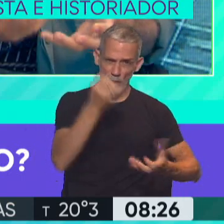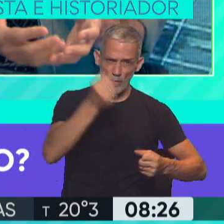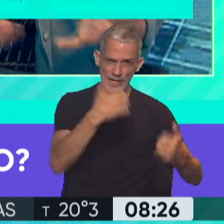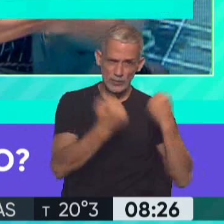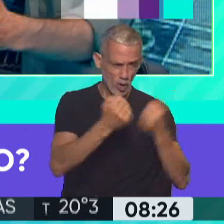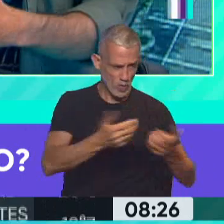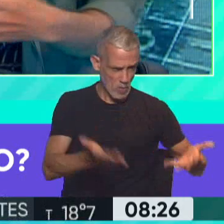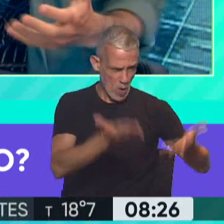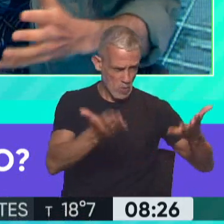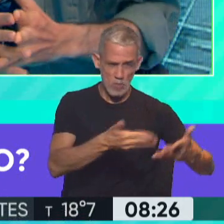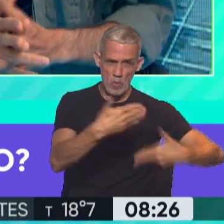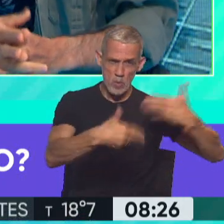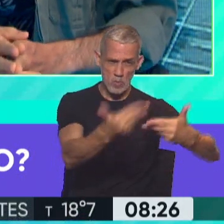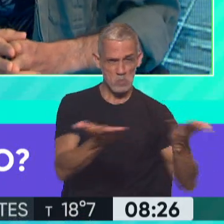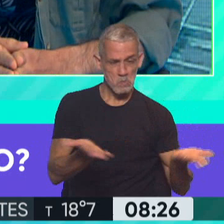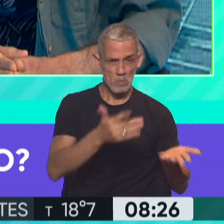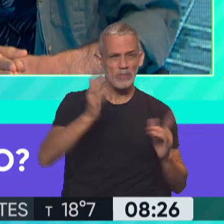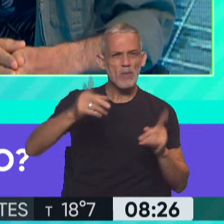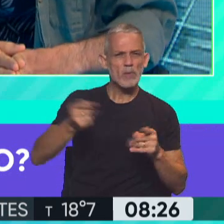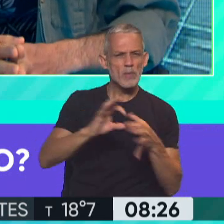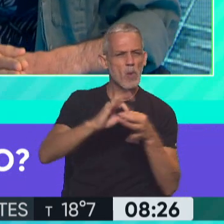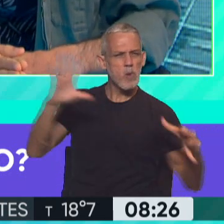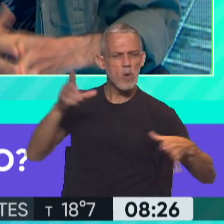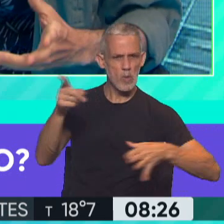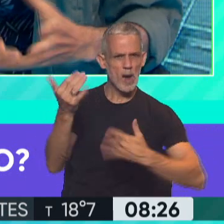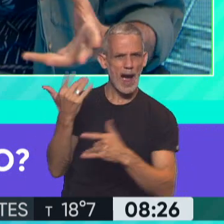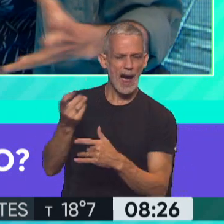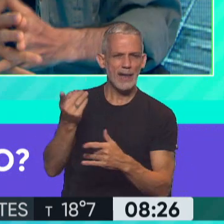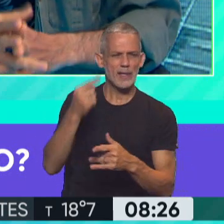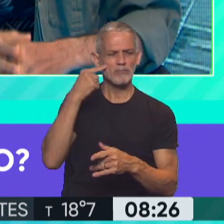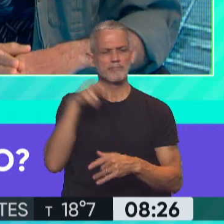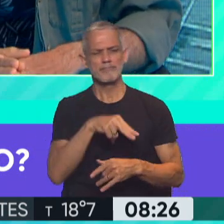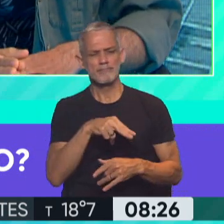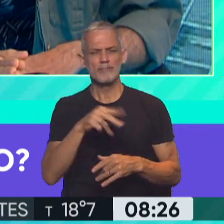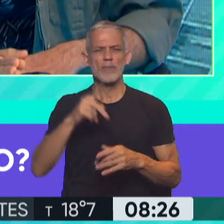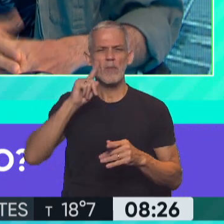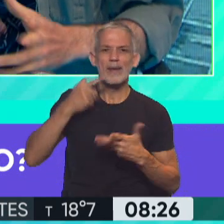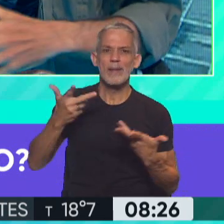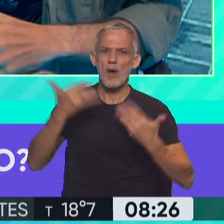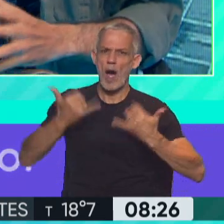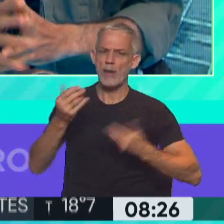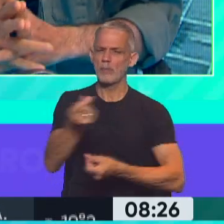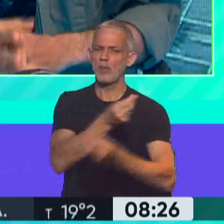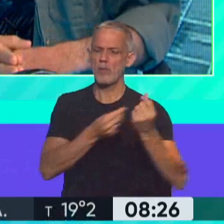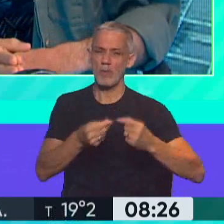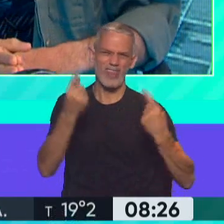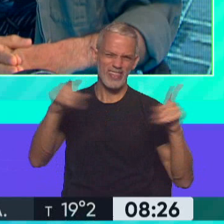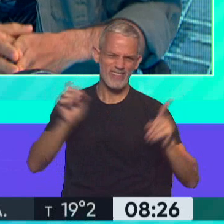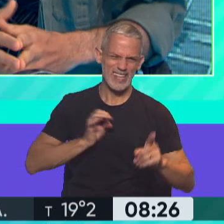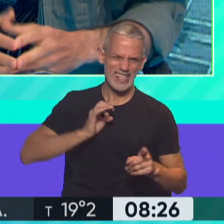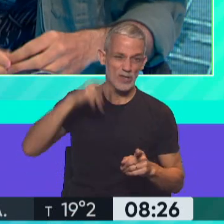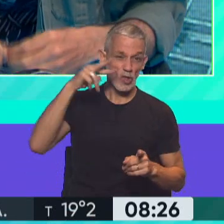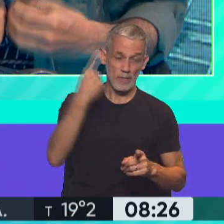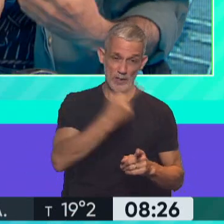O sea, la economía crece y sin embargo puede haber una desconexión muy grande de la percepción del riesgo bursátil, que era algo muy distinto al 2001.